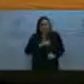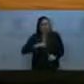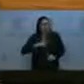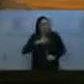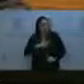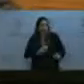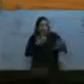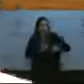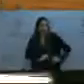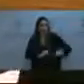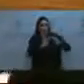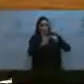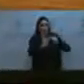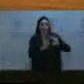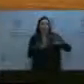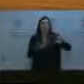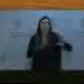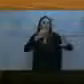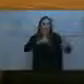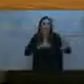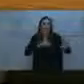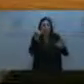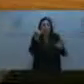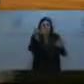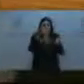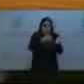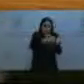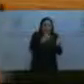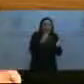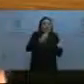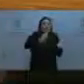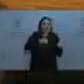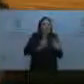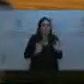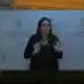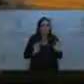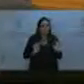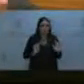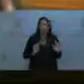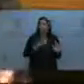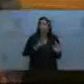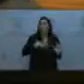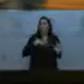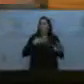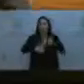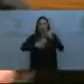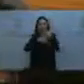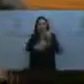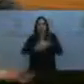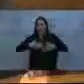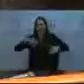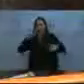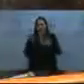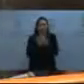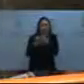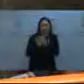con un carácter excepcional. No lo pone la iniciativa. Otra cosa puede ser que sean todo tipo de campeonatos, pruebas